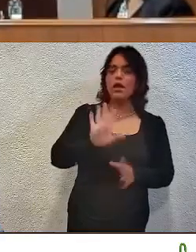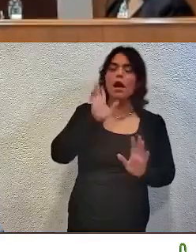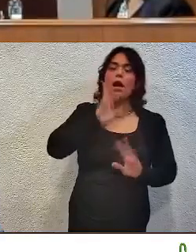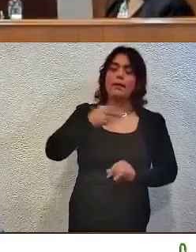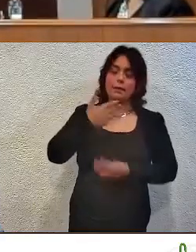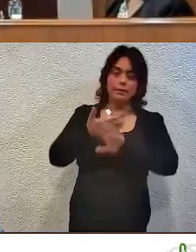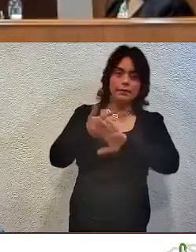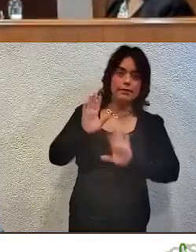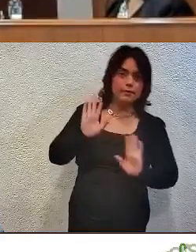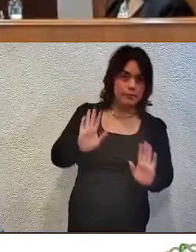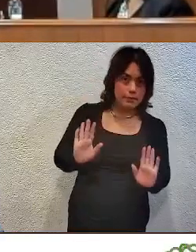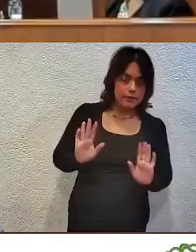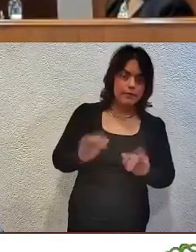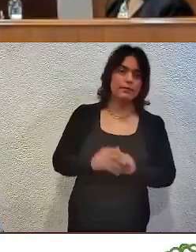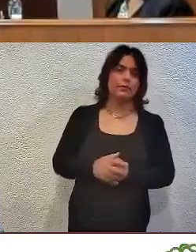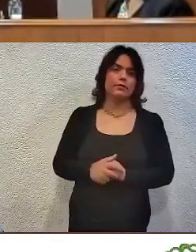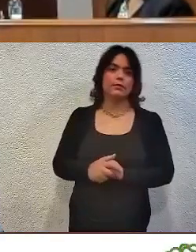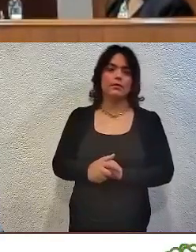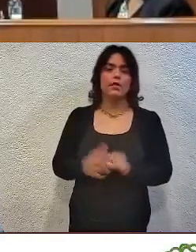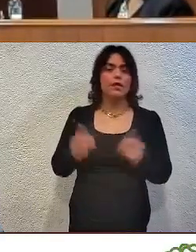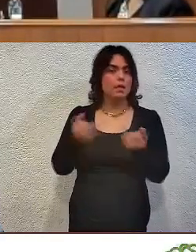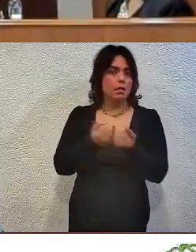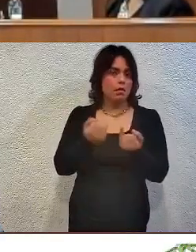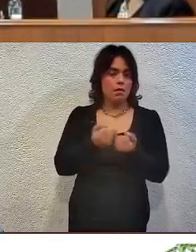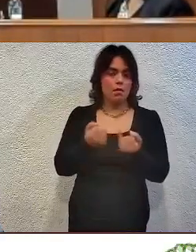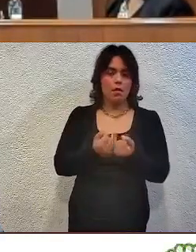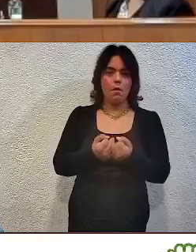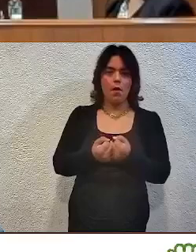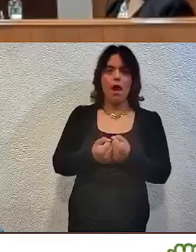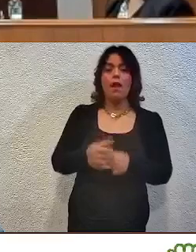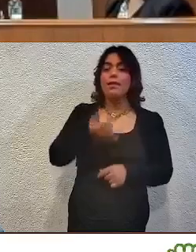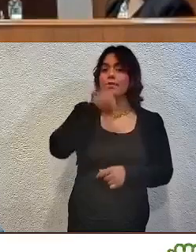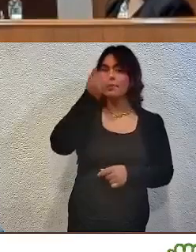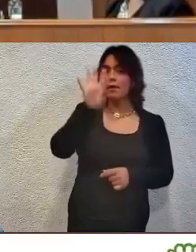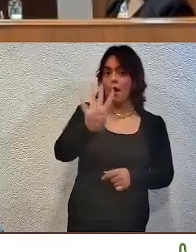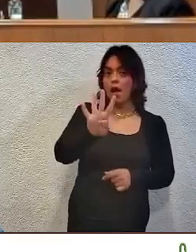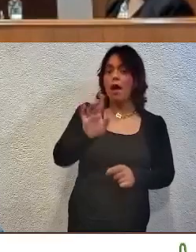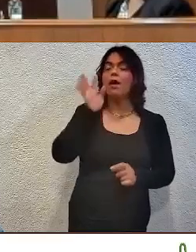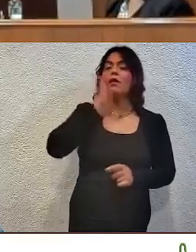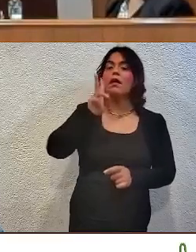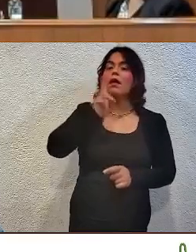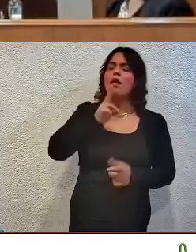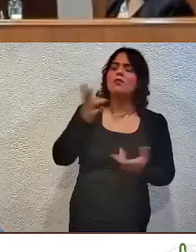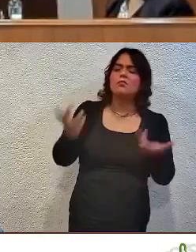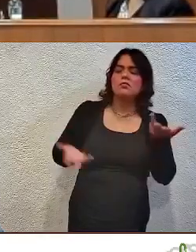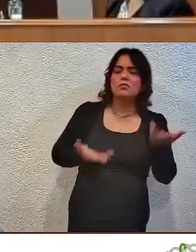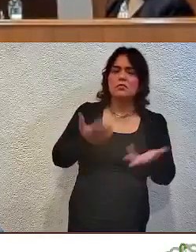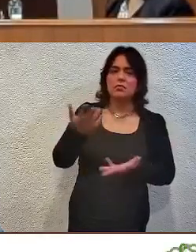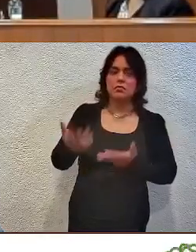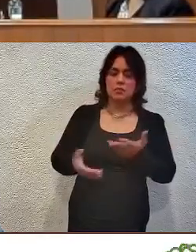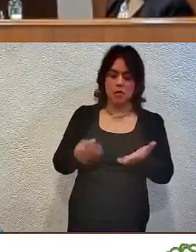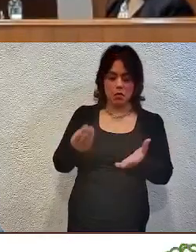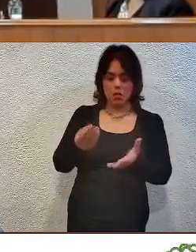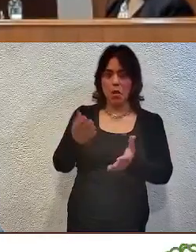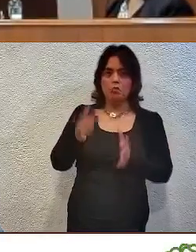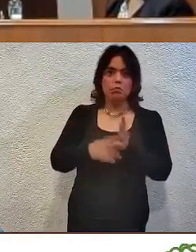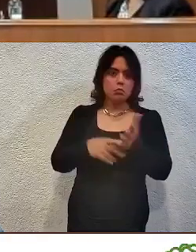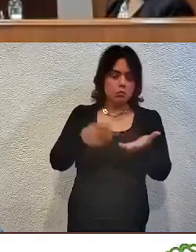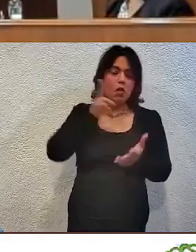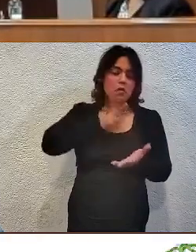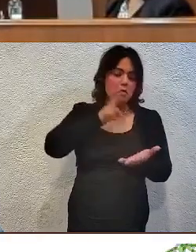sobre el sobreseimiento, y finalmente el agravio 4, que se refiere a la valoración indebida de pruebas. Si se